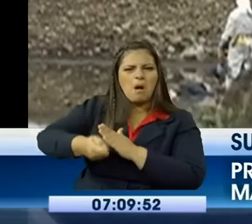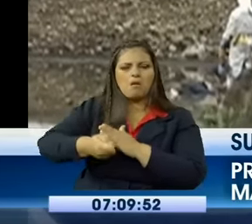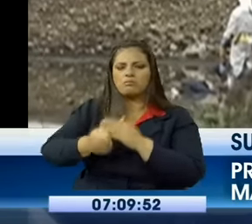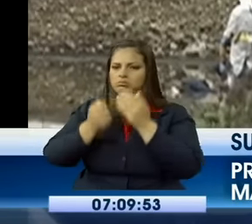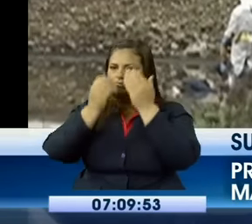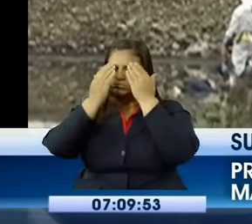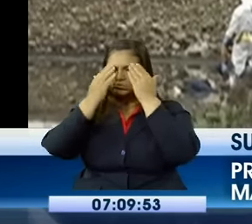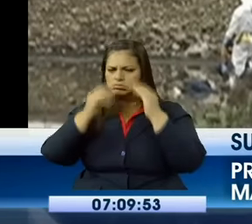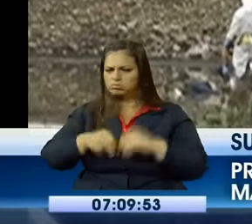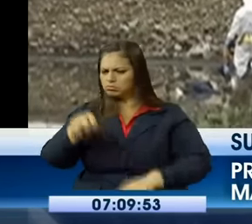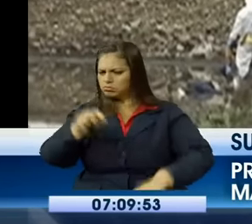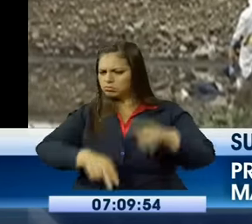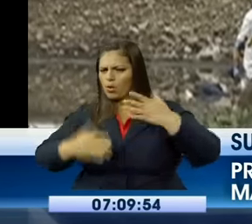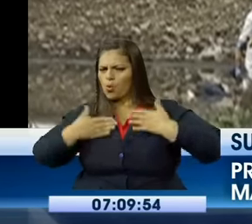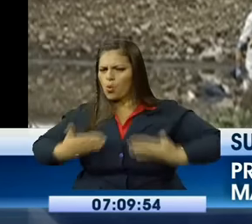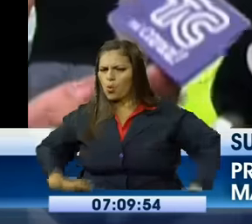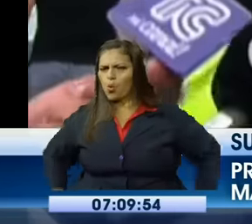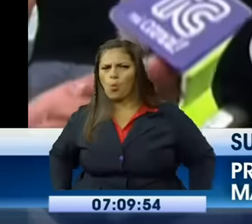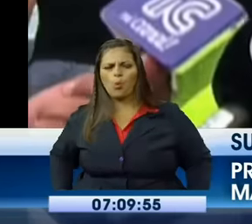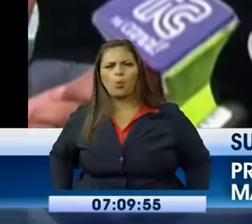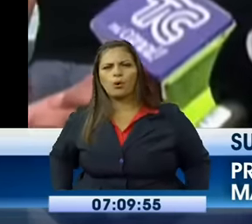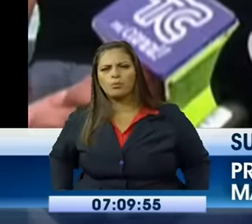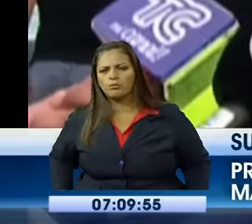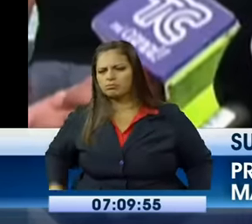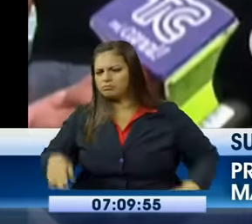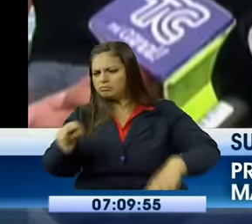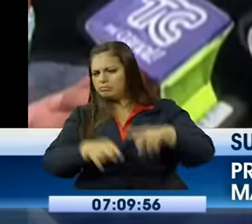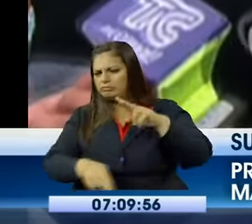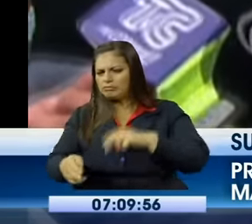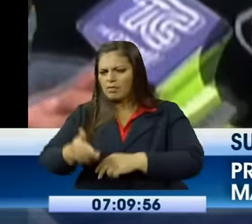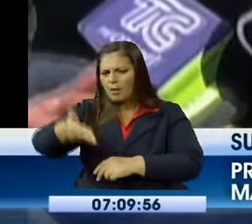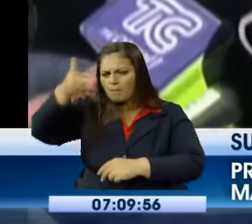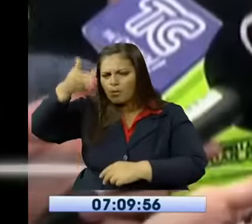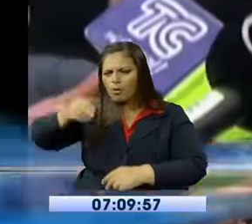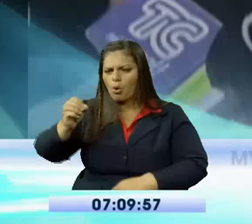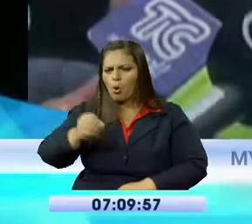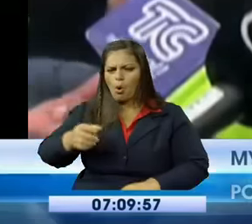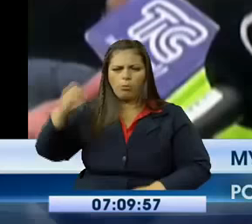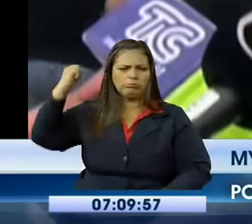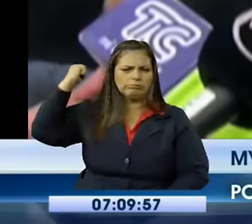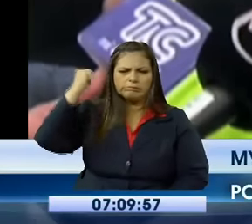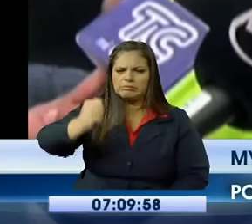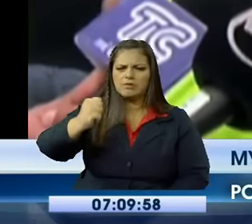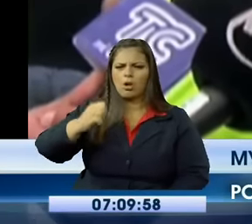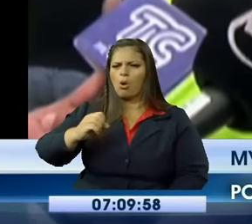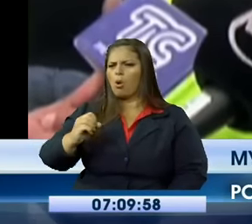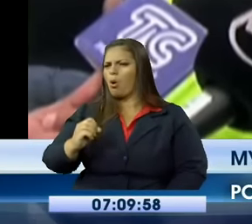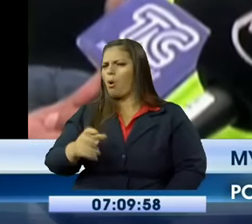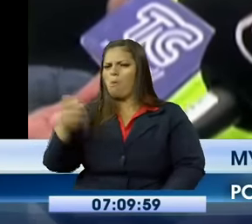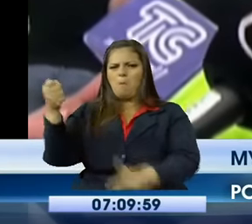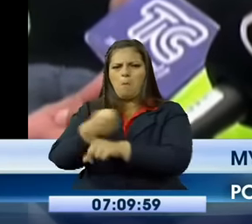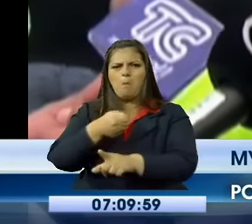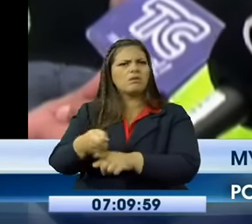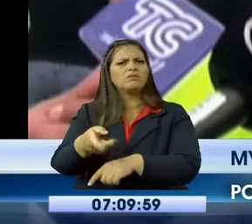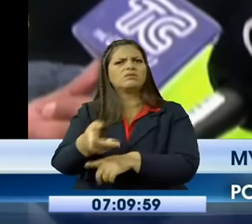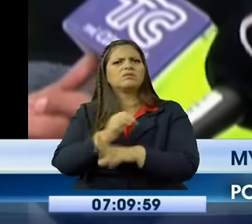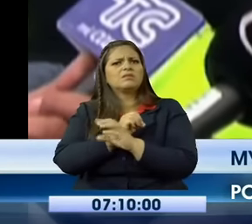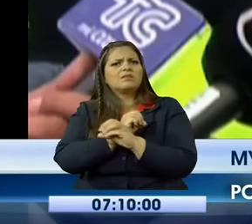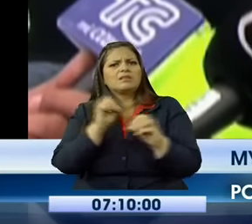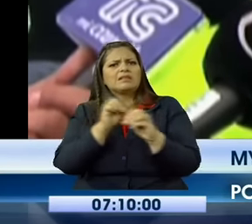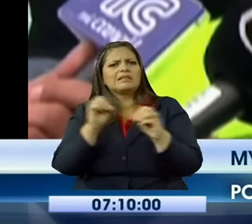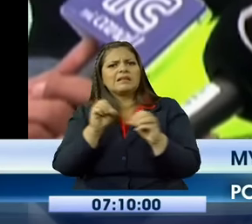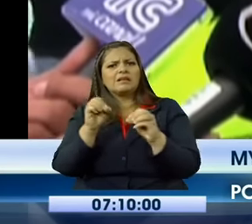heridas o golpes en su cuerpo. Todavía no podemos determinar ninguna de cómo ha sido el hecho suscitado. Entonces, para eso está el